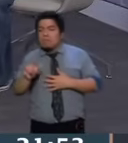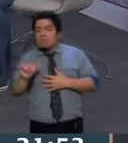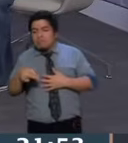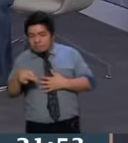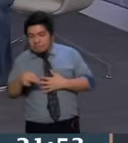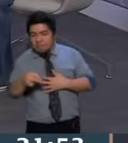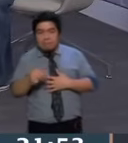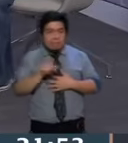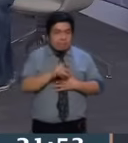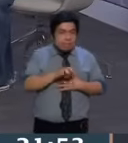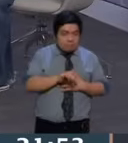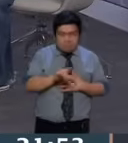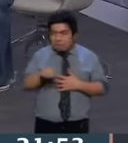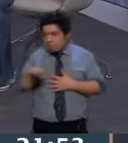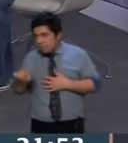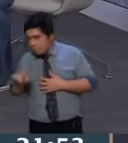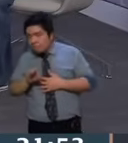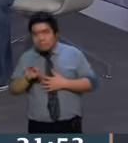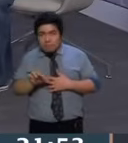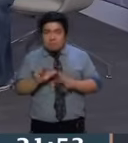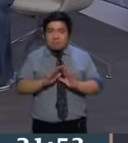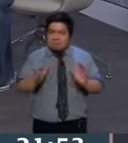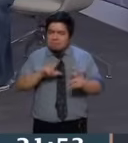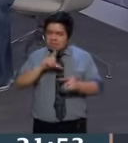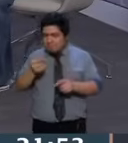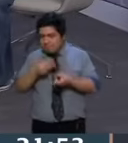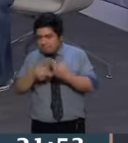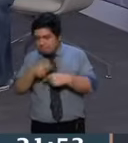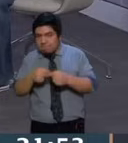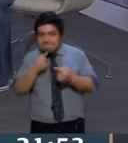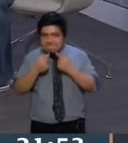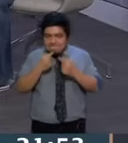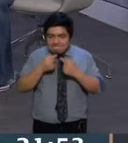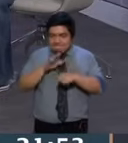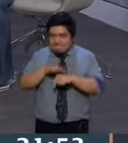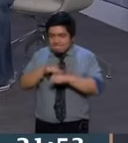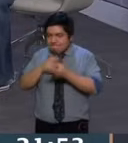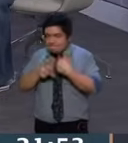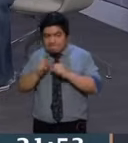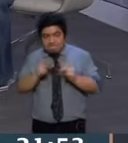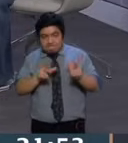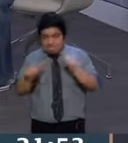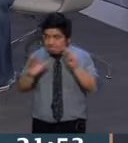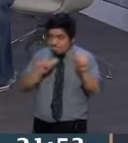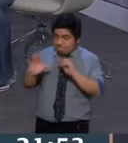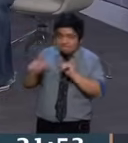Ana Francis, Sofía, Margarita, les agradezco mucho por su tiempo y me gustaría dejar la puerta abierta para que podamos tener estos debates más seguidos. Por ¿Les supuesto, parece bien? Claro. ¿De acuerdo?